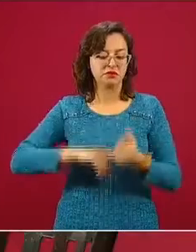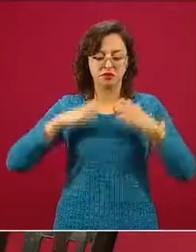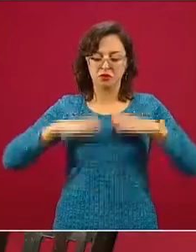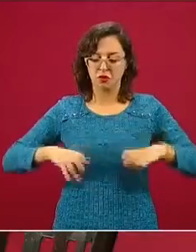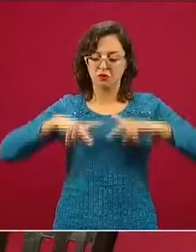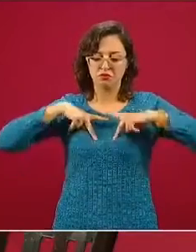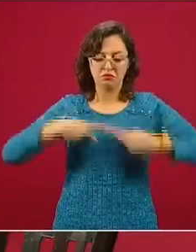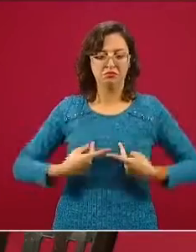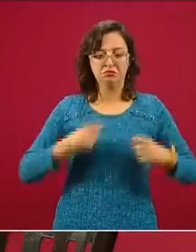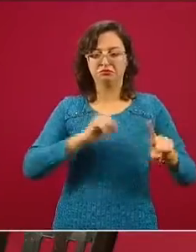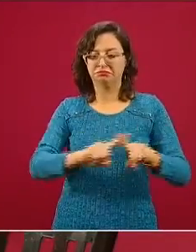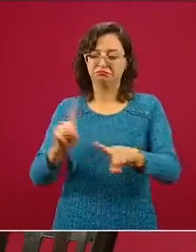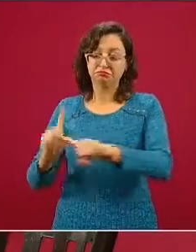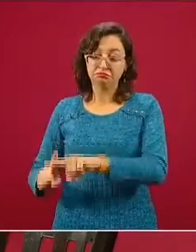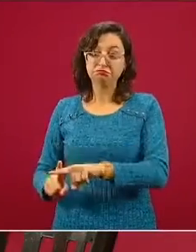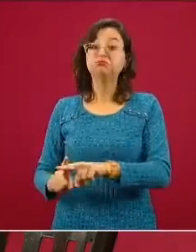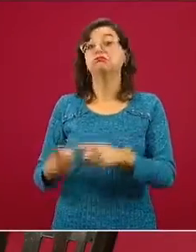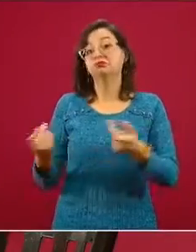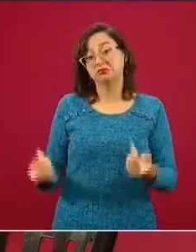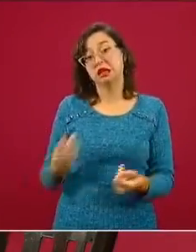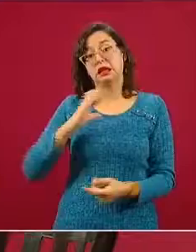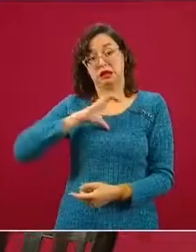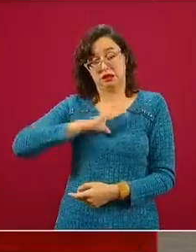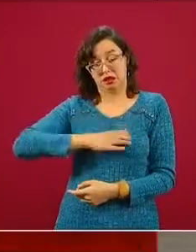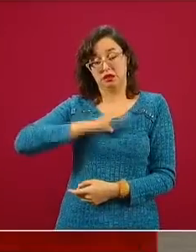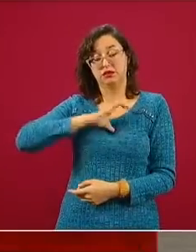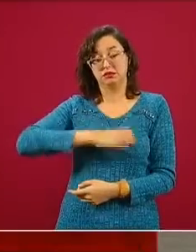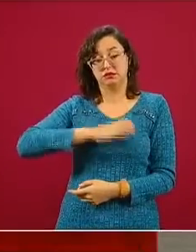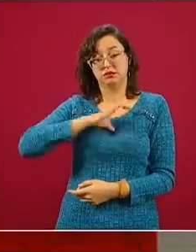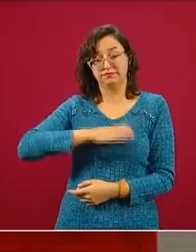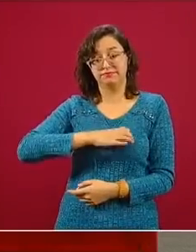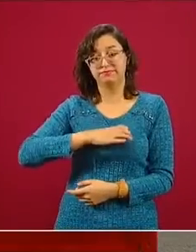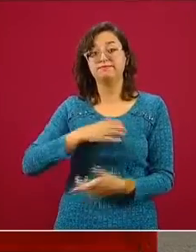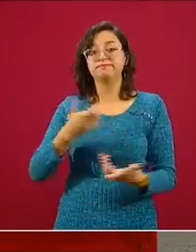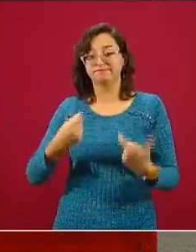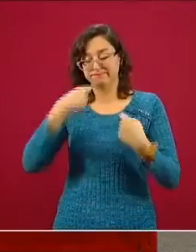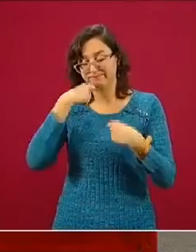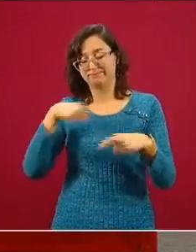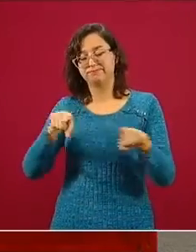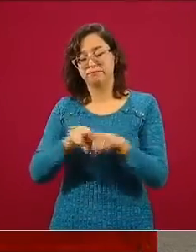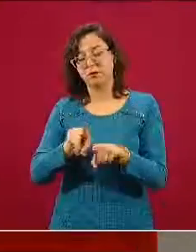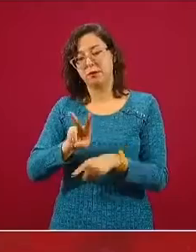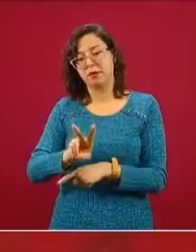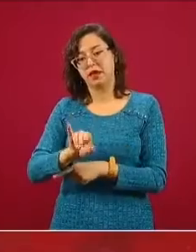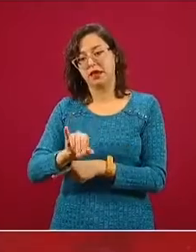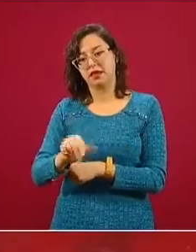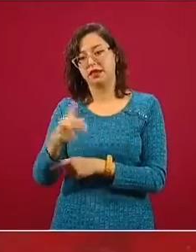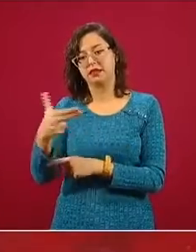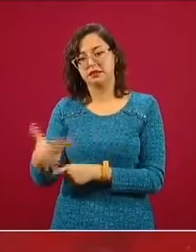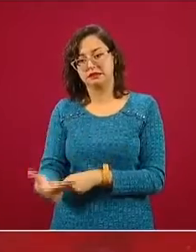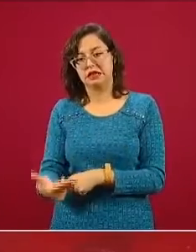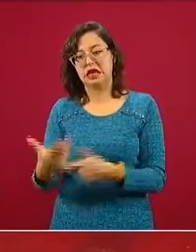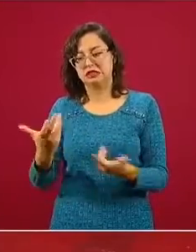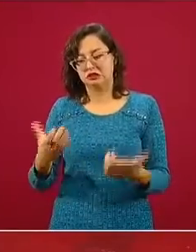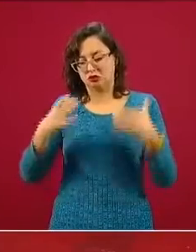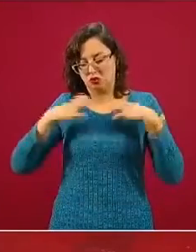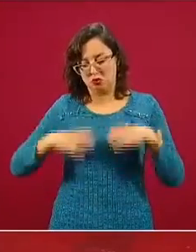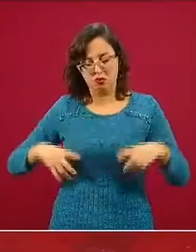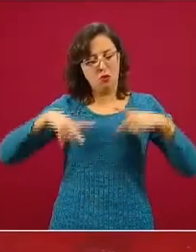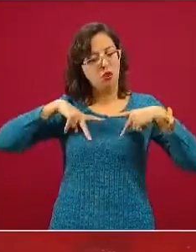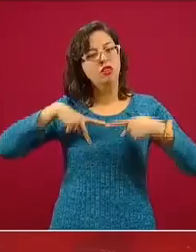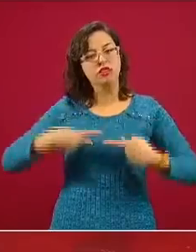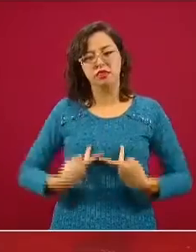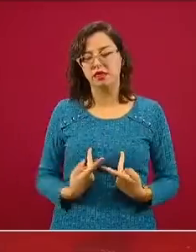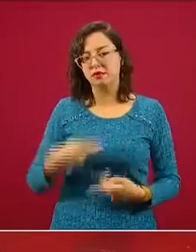causas, siendo cáncer una de las más comunes, y también la condición de vivir con VIH cuando ha habido un deterioro importante